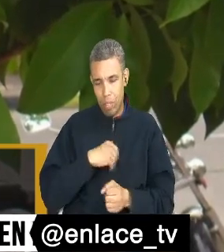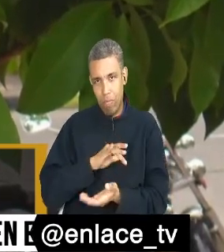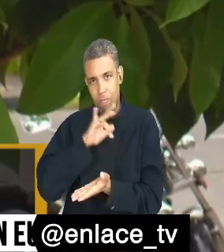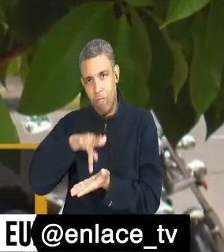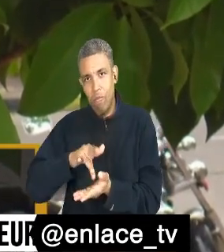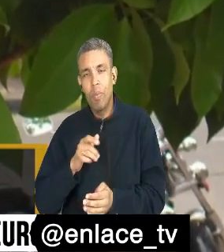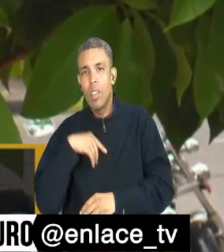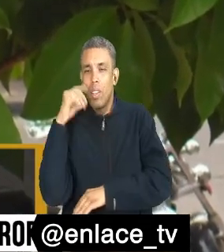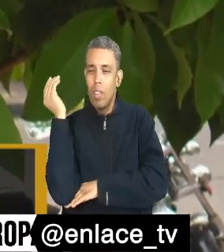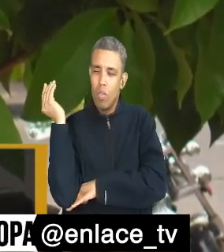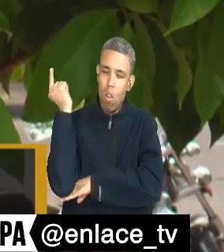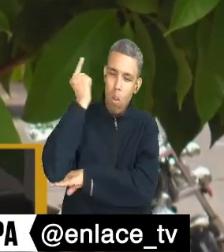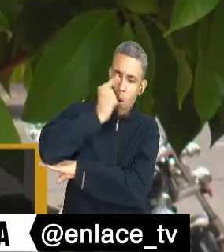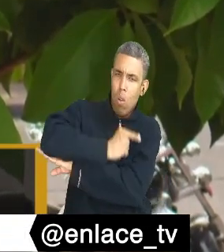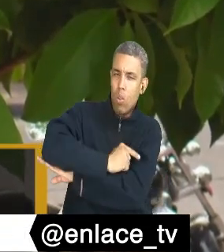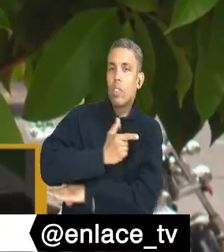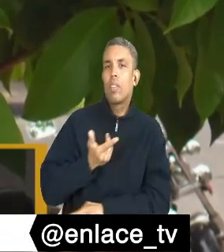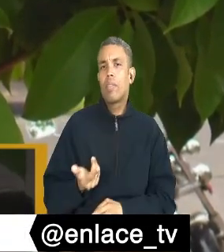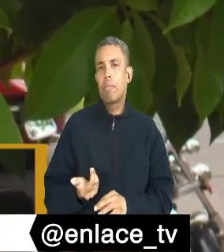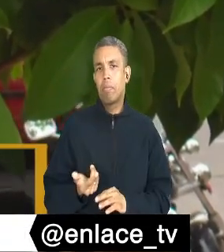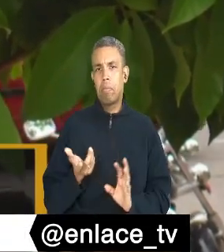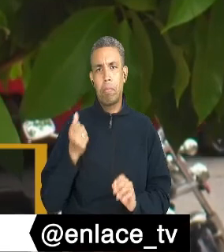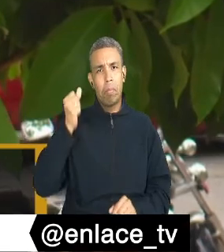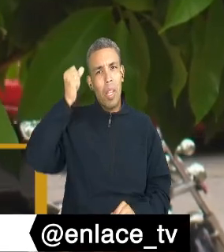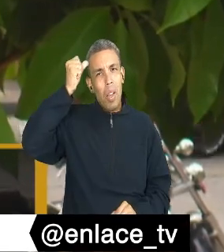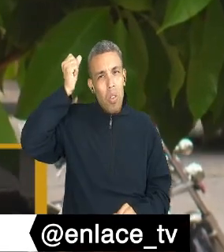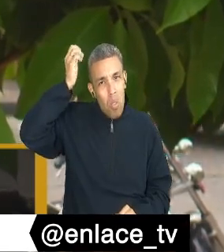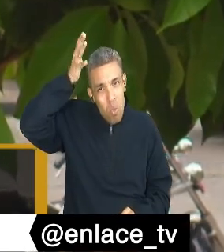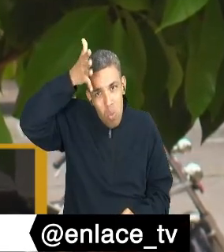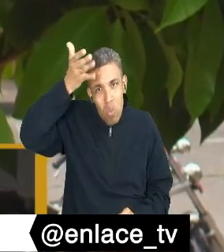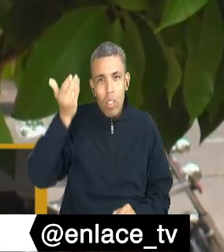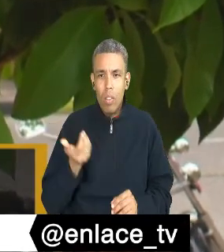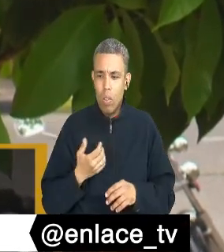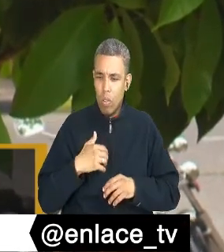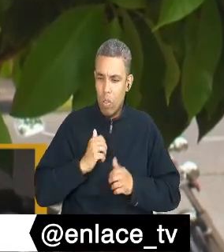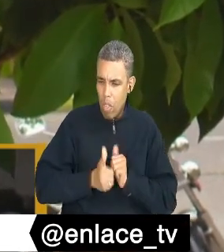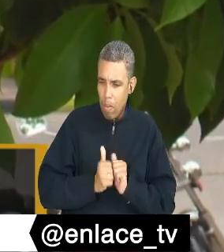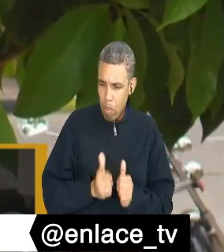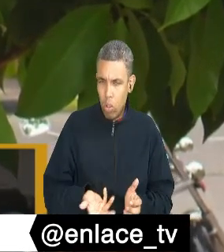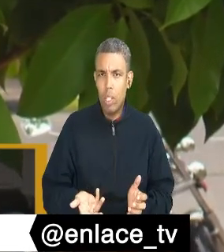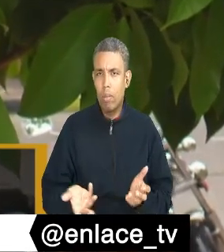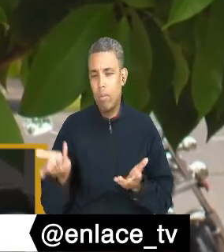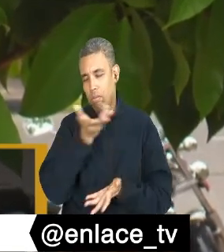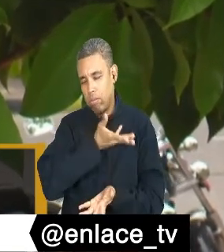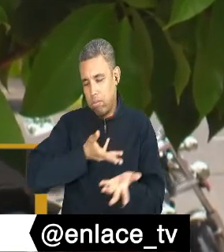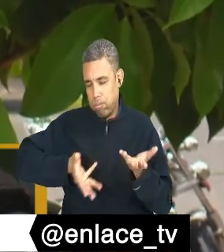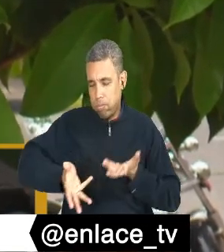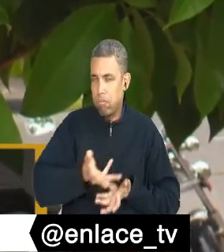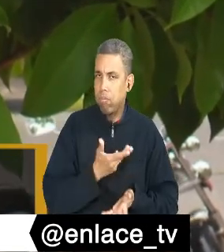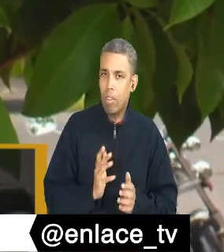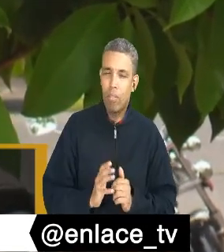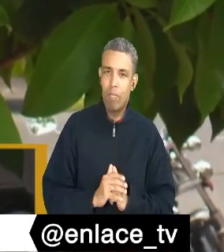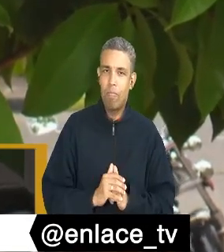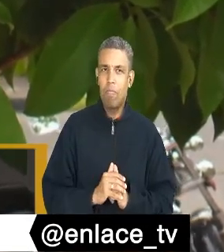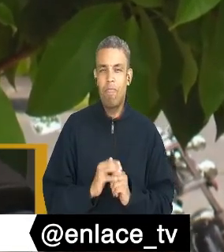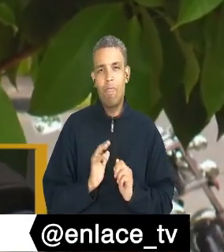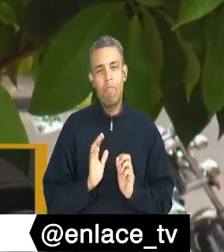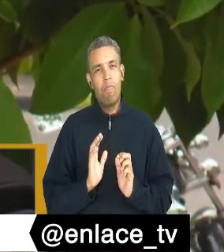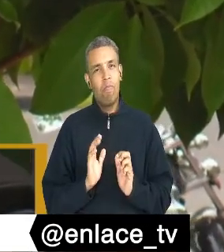el día, es una jornada lúdico-recreativa y deportiva, en donde vamos a participar con la